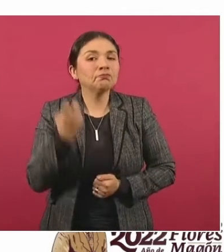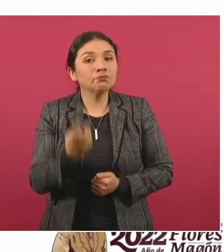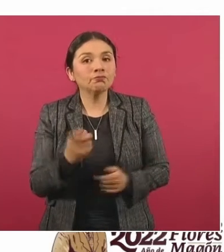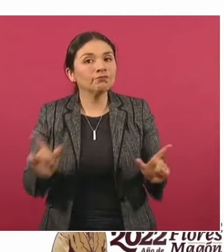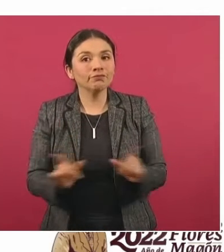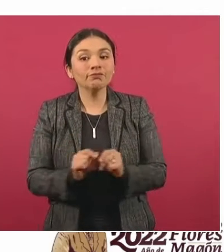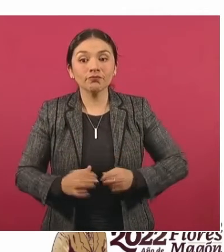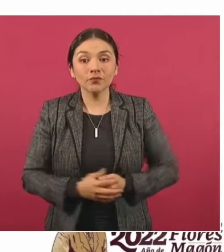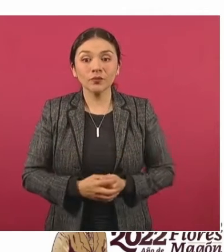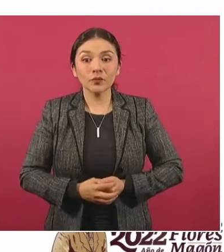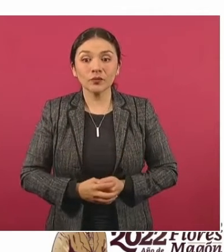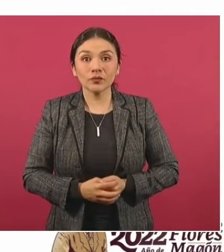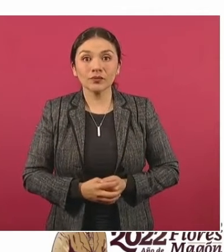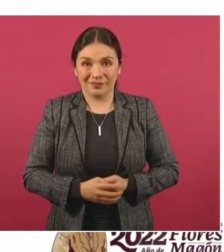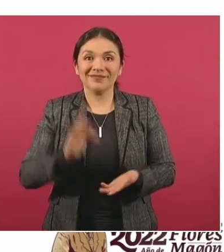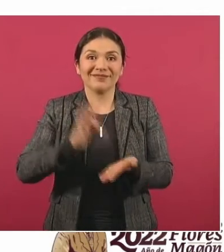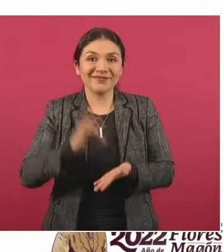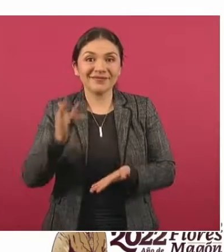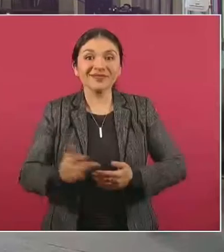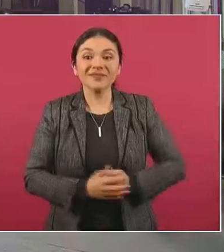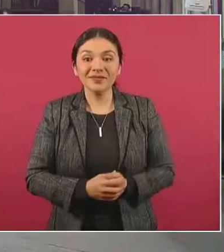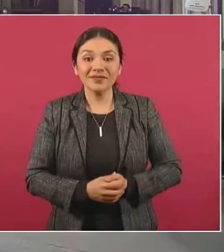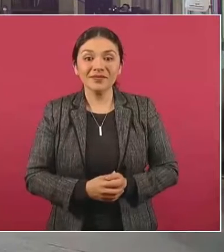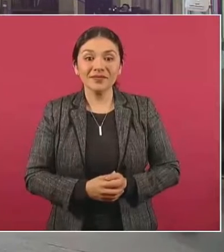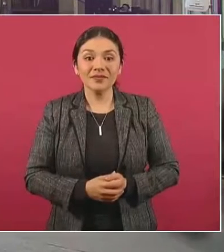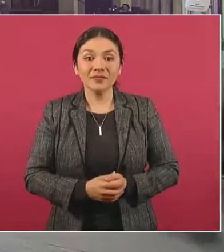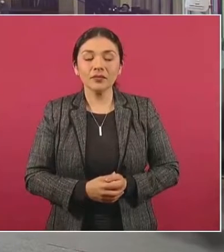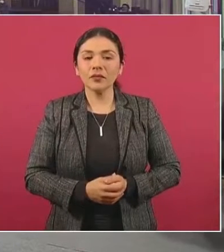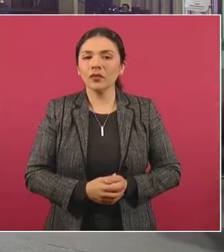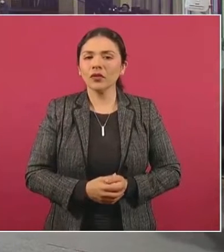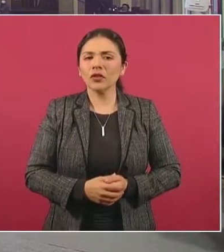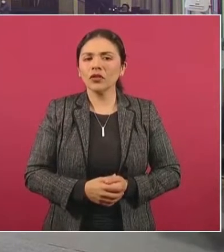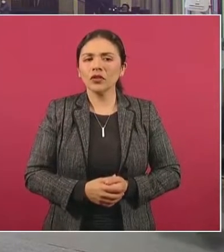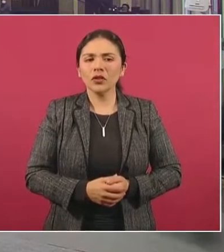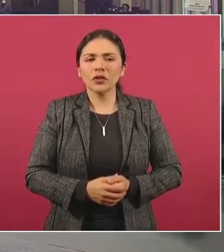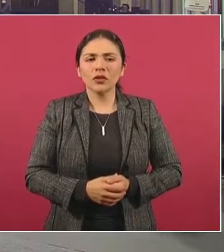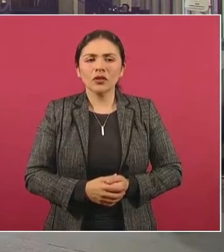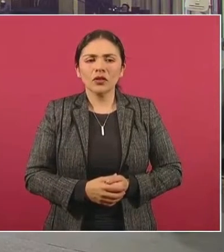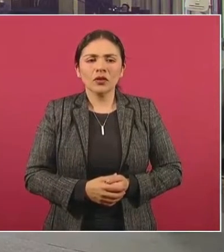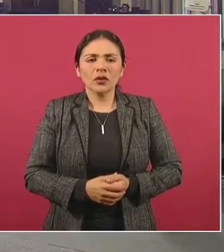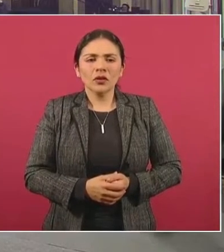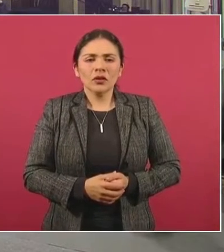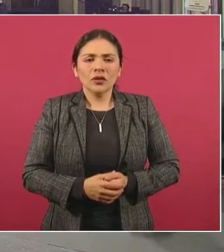sería cuanto, presidente. Muchas gracias. Sobre el tema, a ver si contesta.